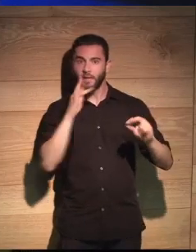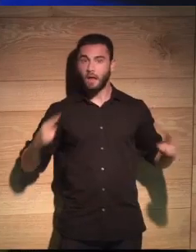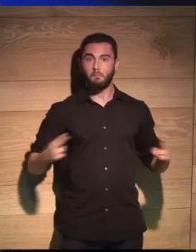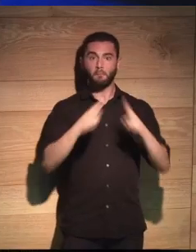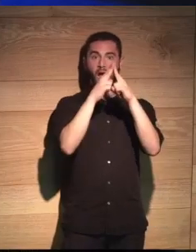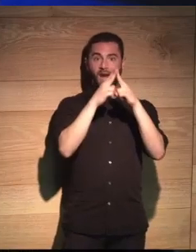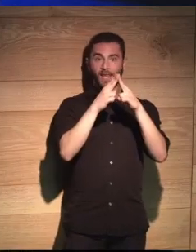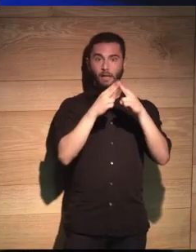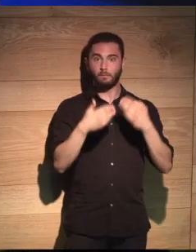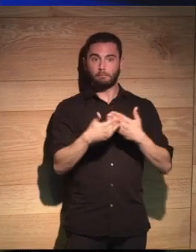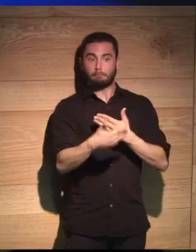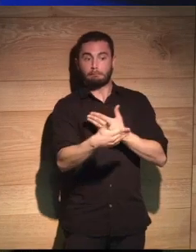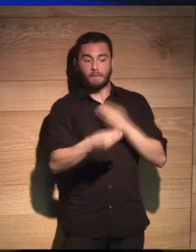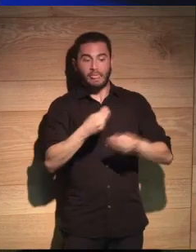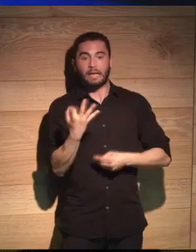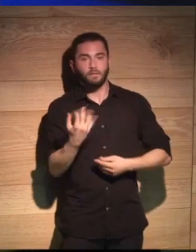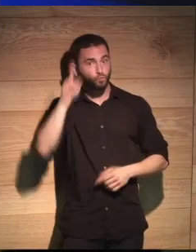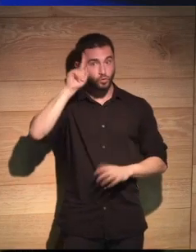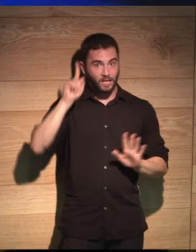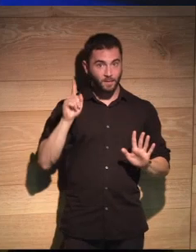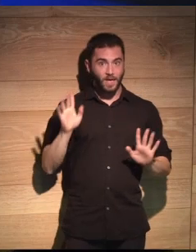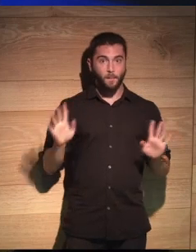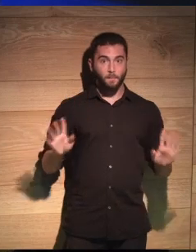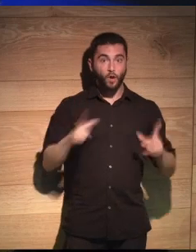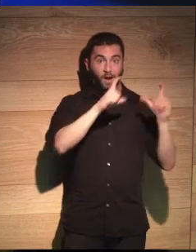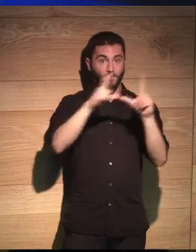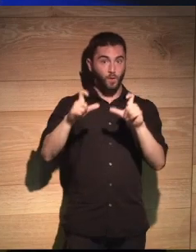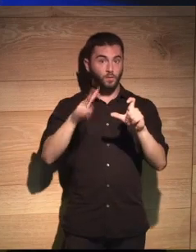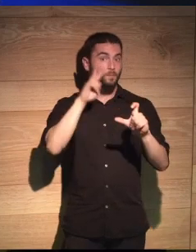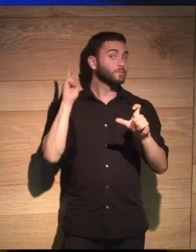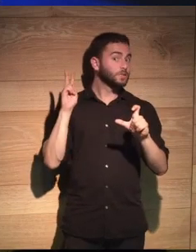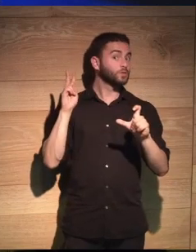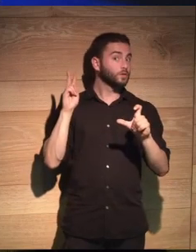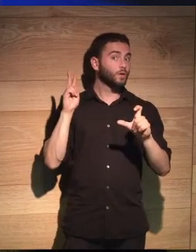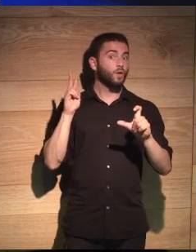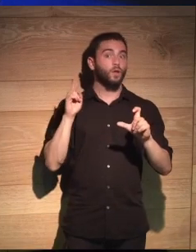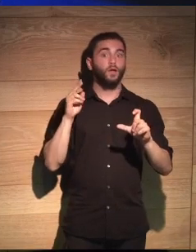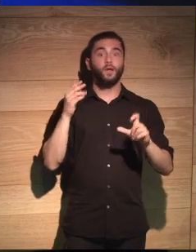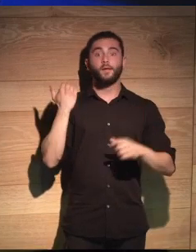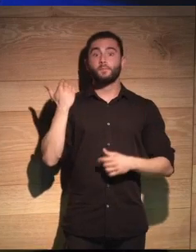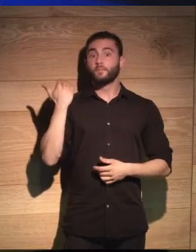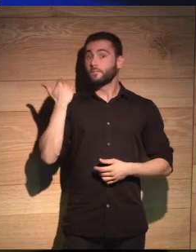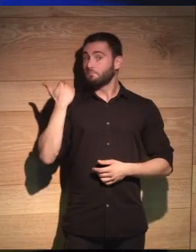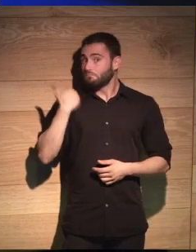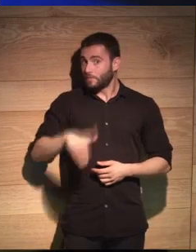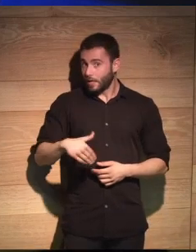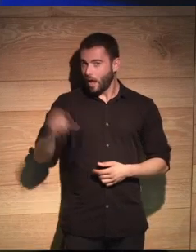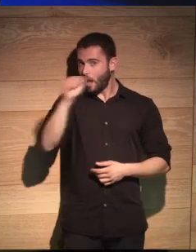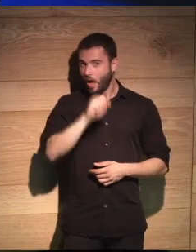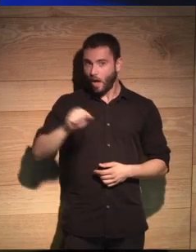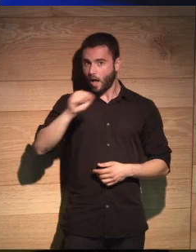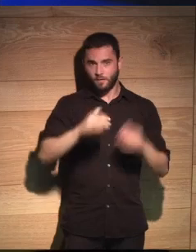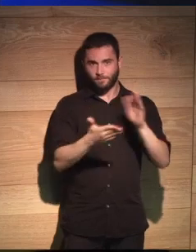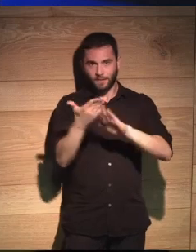saber muy bien lo que iban a hacer, ¿no? Y estas fotos que hemos visto de cuando ya estaba en sus últimos años de